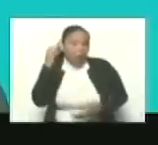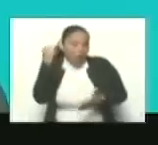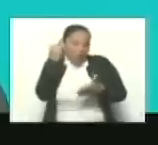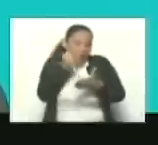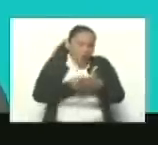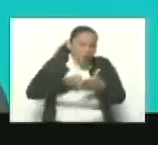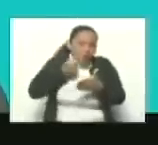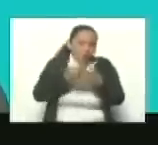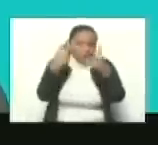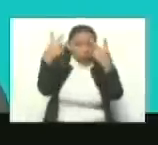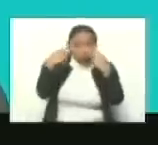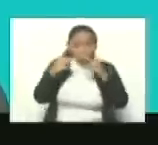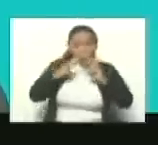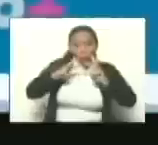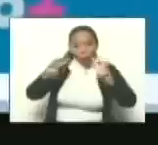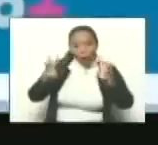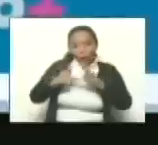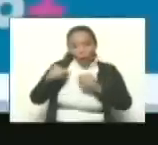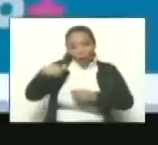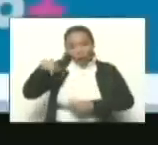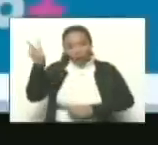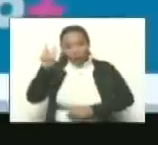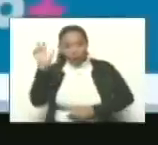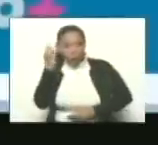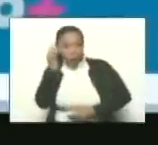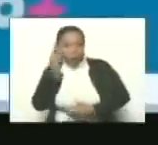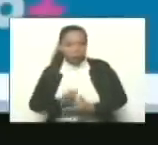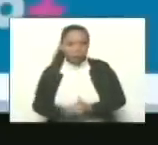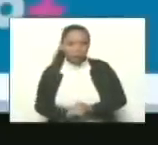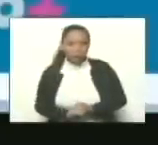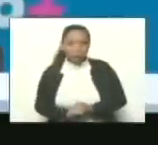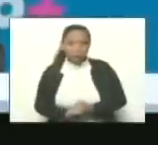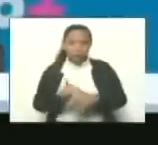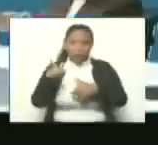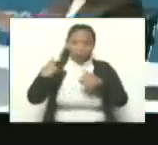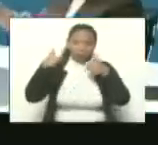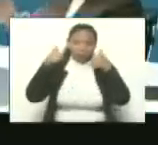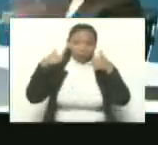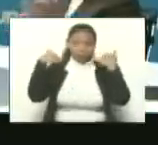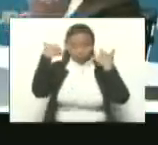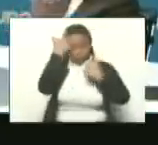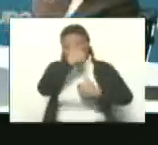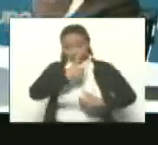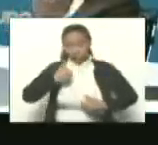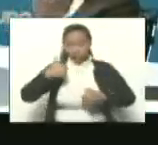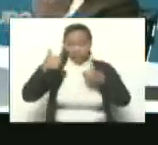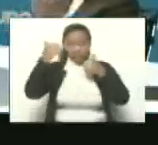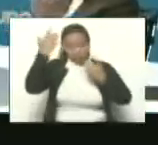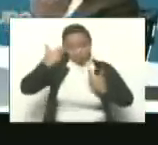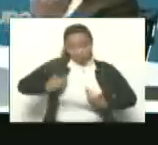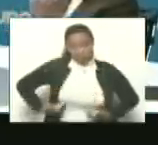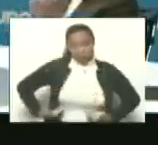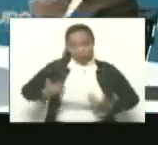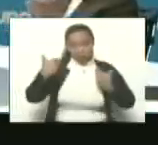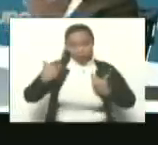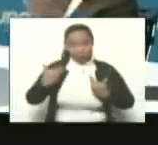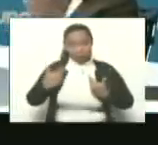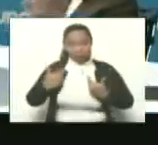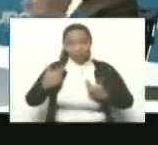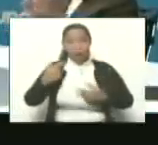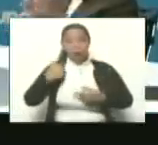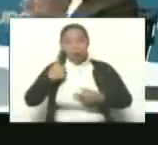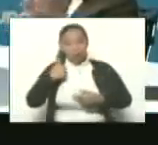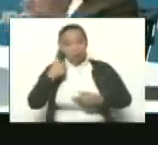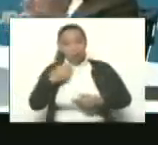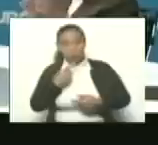tan admirada por todos. Bueno, excelente. Te queda espectacular, Cira. Un aplauso desde aquí. Le voy a